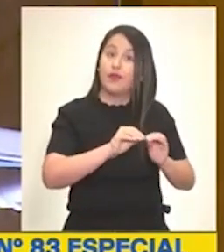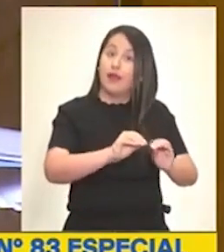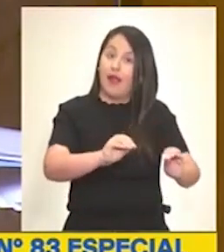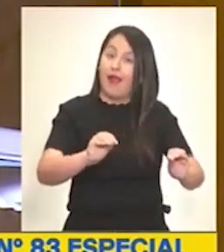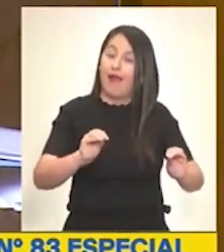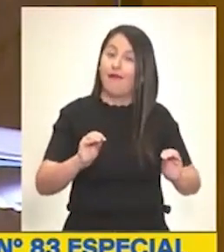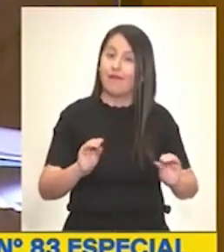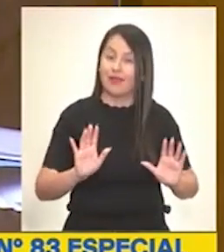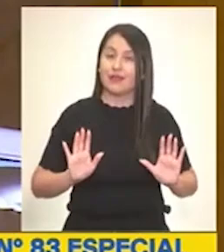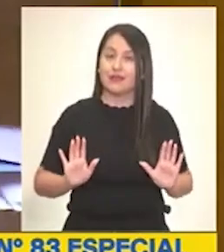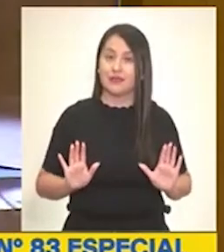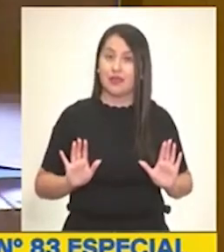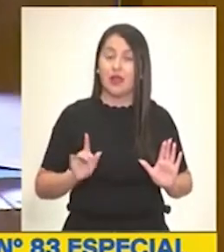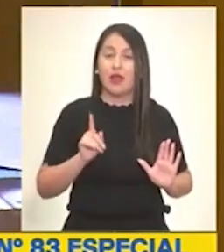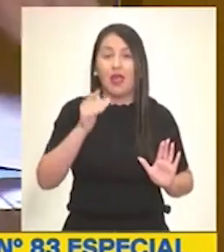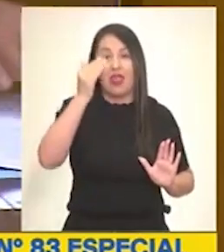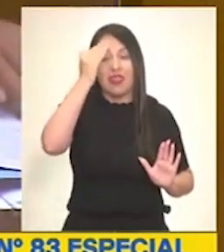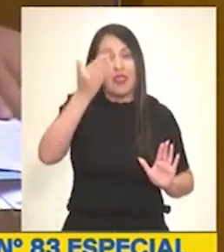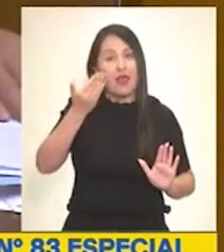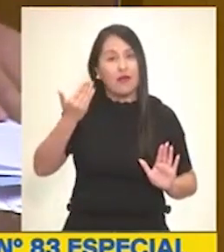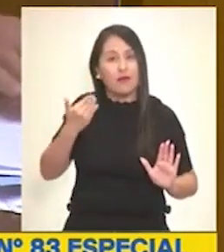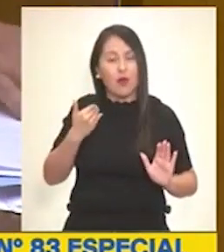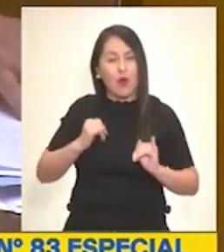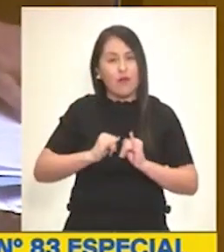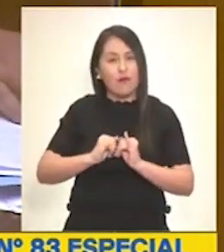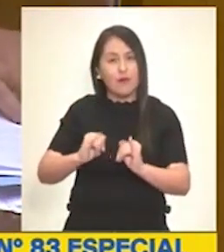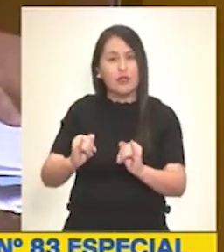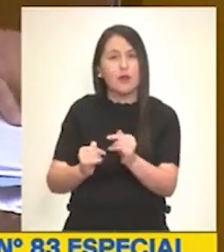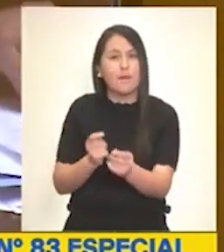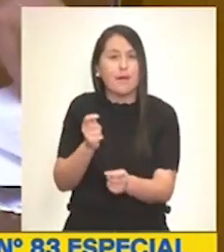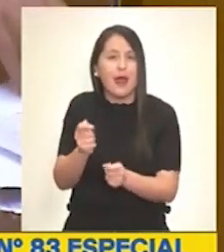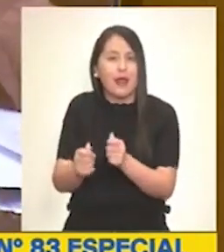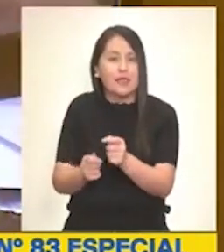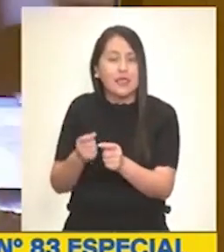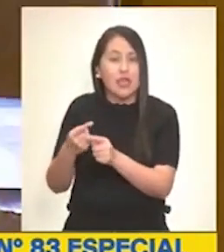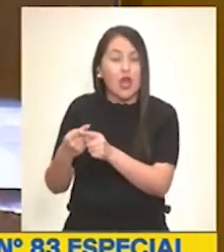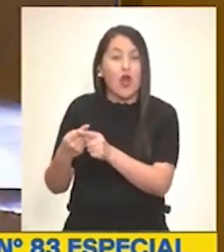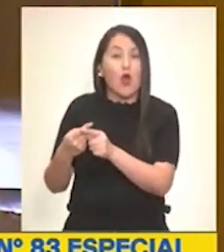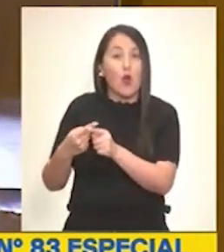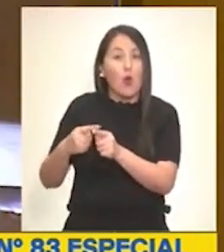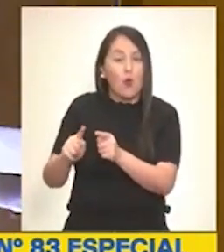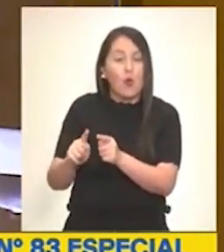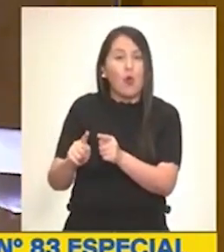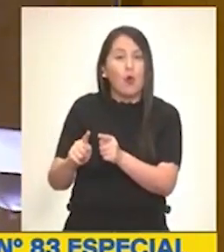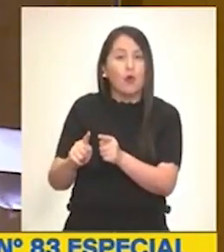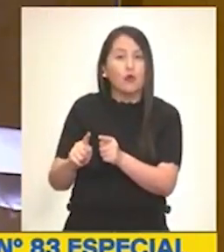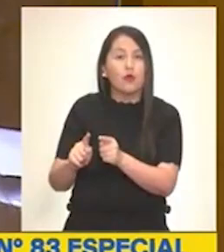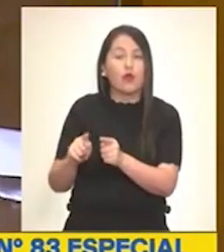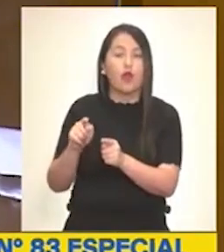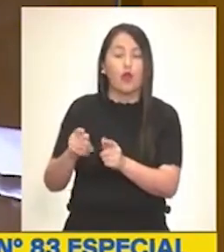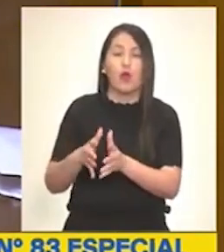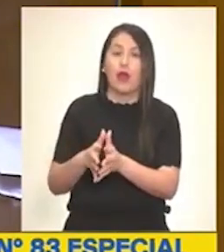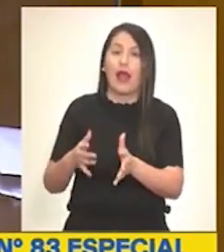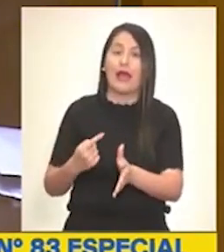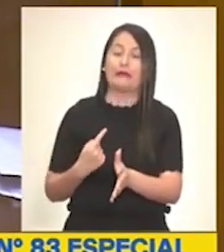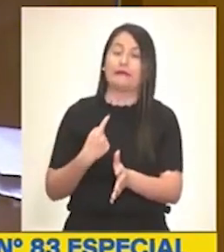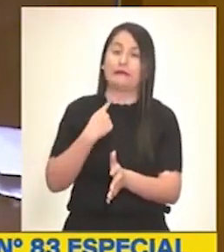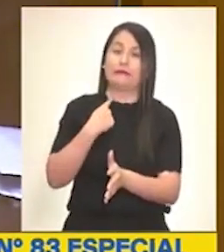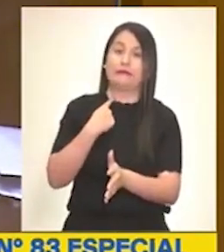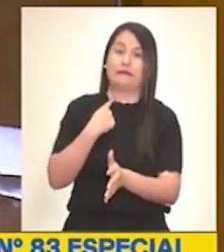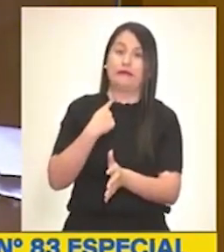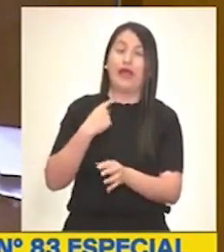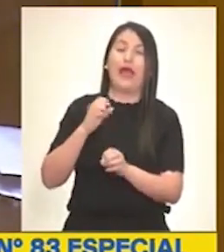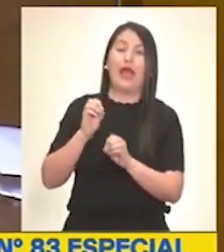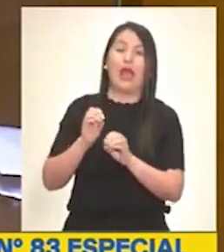que esto tiene hace pocos días atrás sale una información similar en otros medios respecto relacionado con el enorme impacto en el proceso de